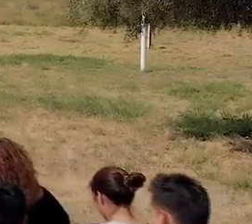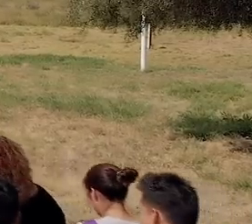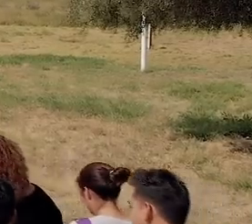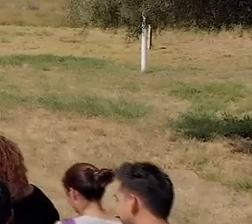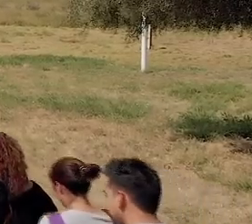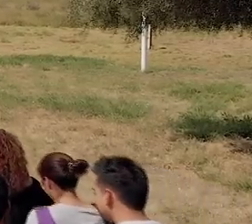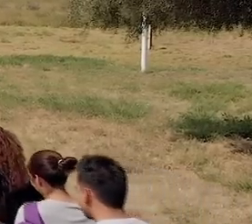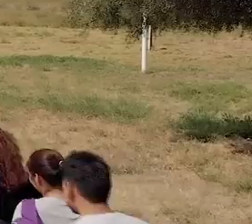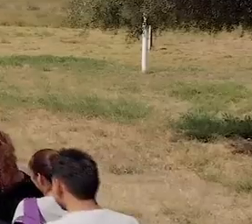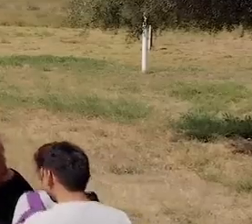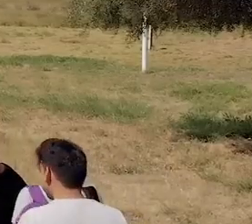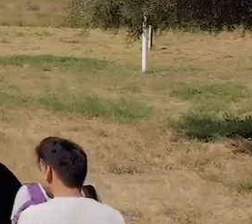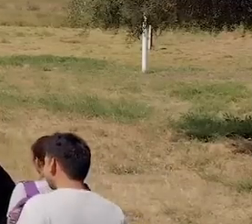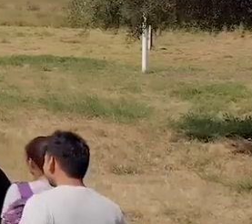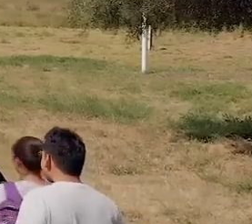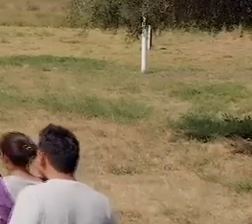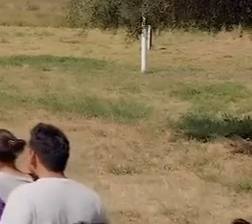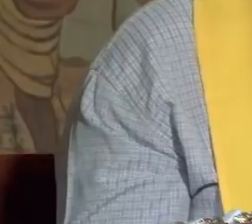tus